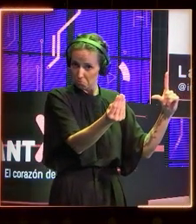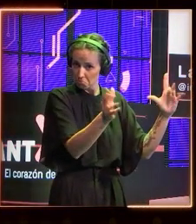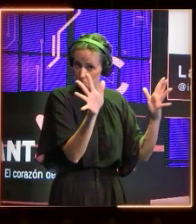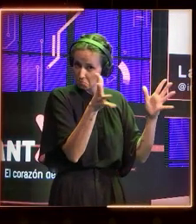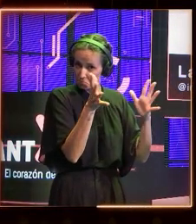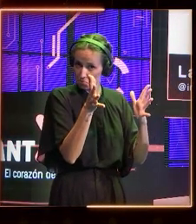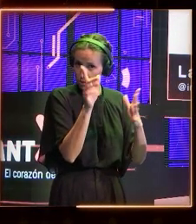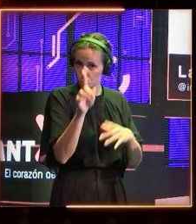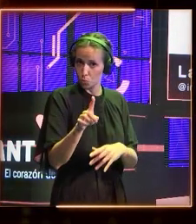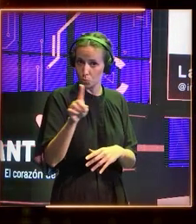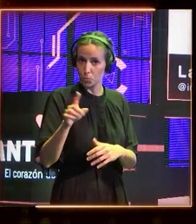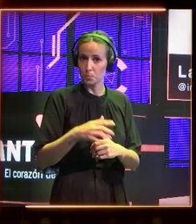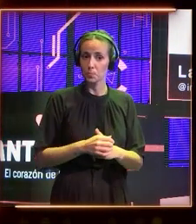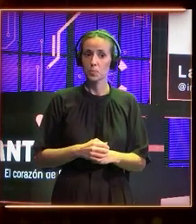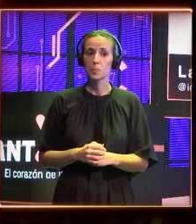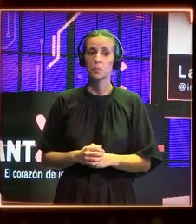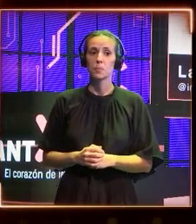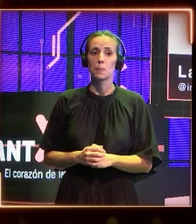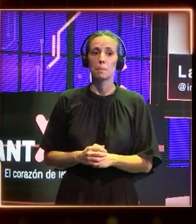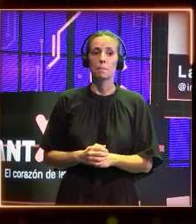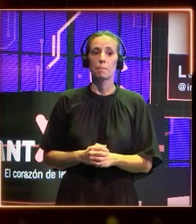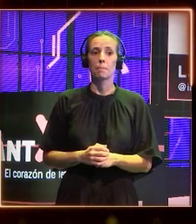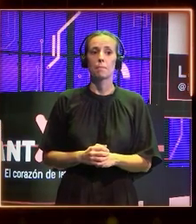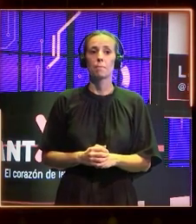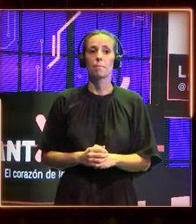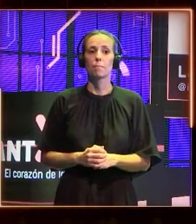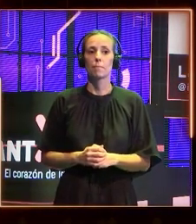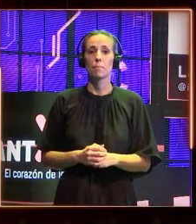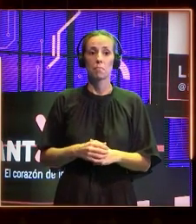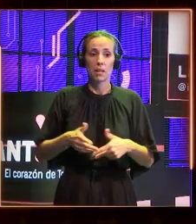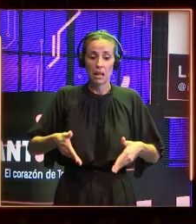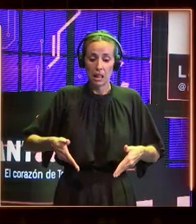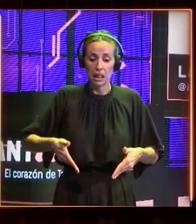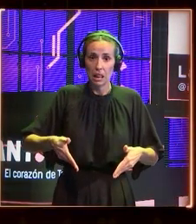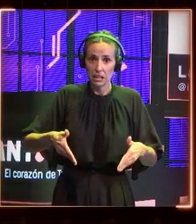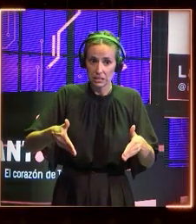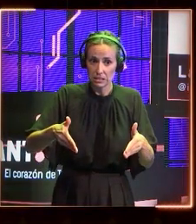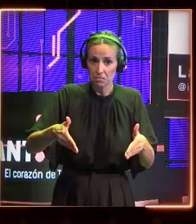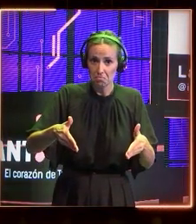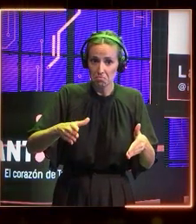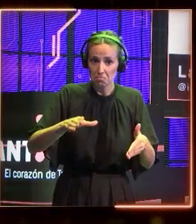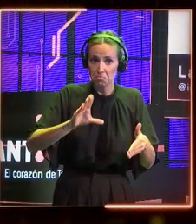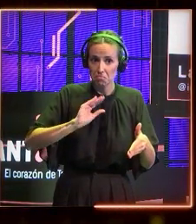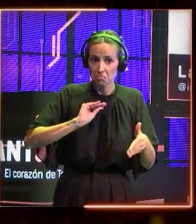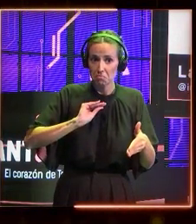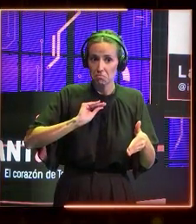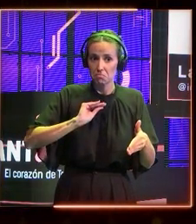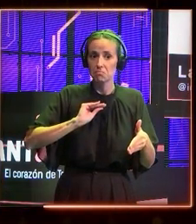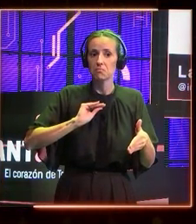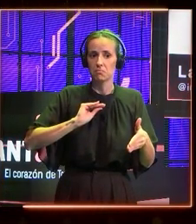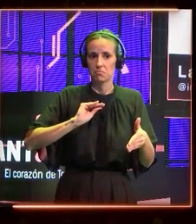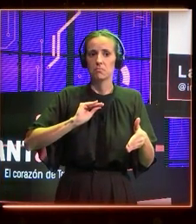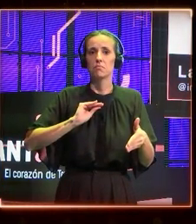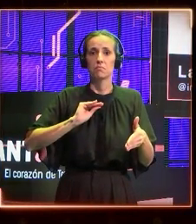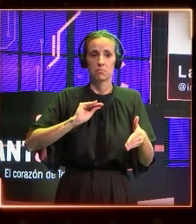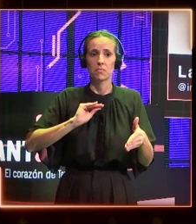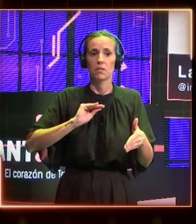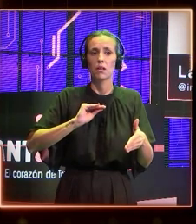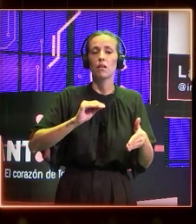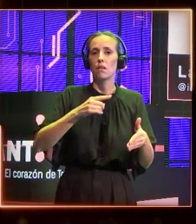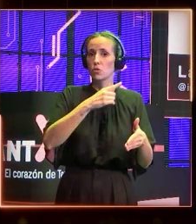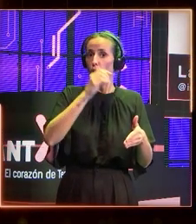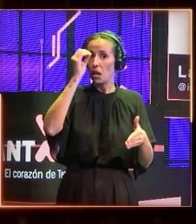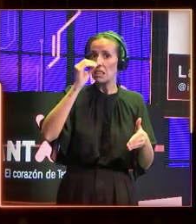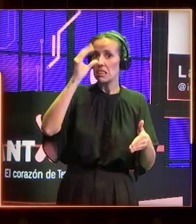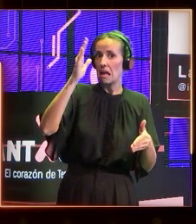No sí interpretamos las líneas que hay en el suelo que han que han hecho Manchester Esto no es no es